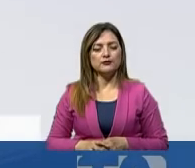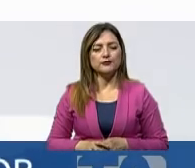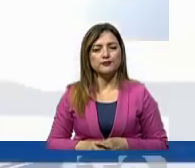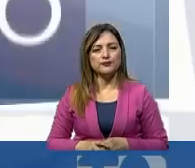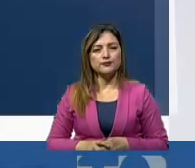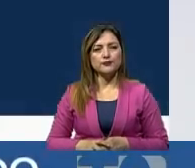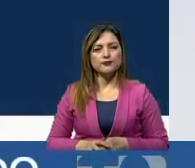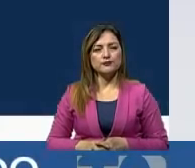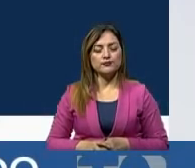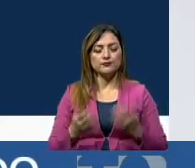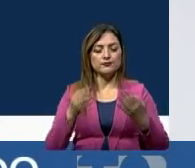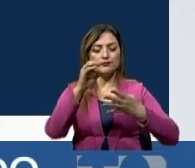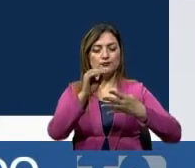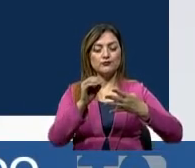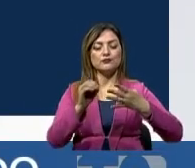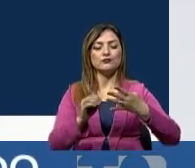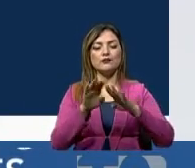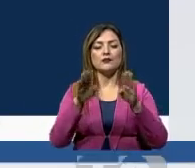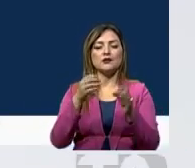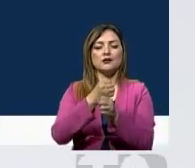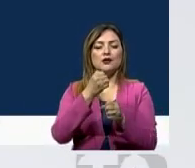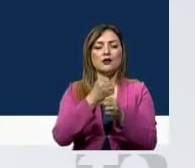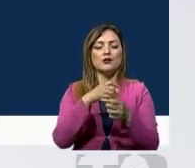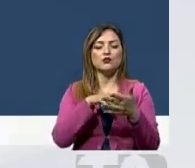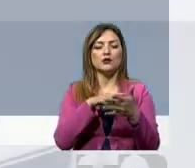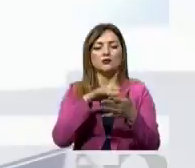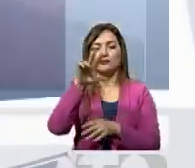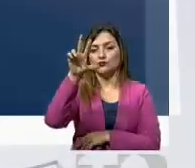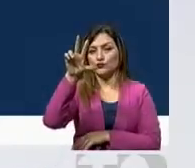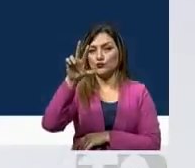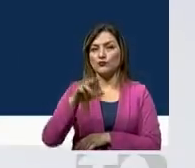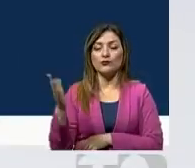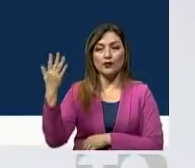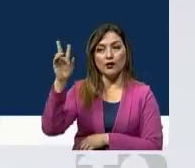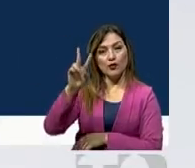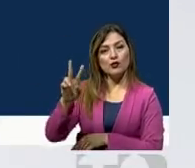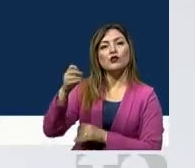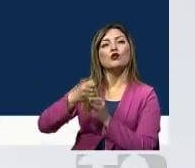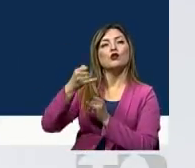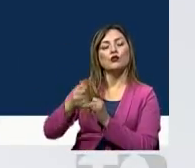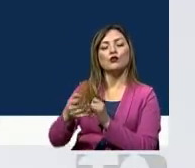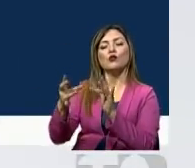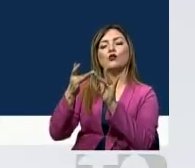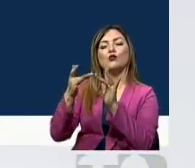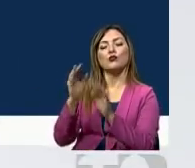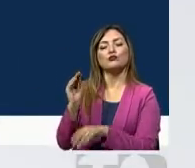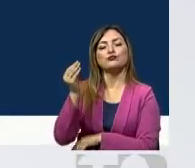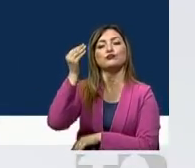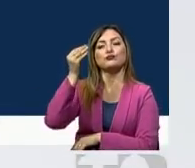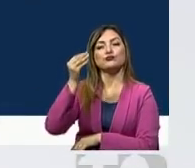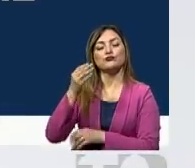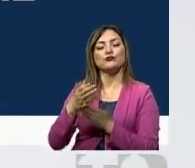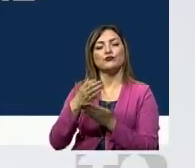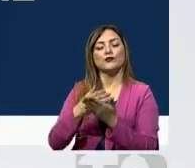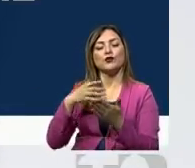Hasta el momento, la SENESID ha realizado 3 mesas de trabajo con los estudiantes. El viernes se realizó el último acercamiento con los jóvenes que estaban